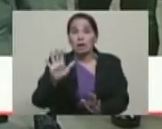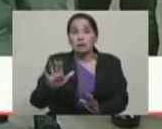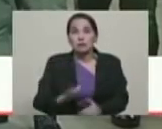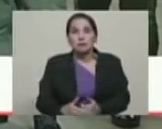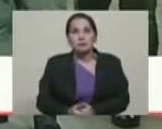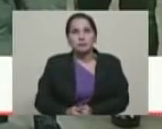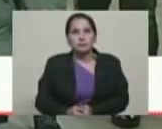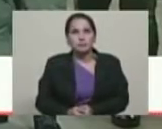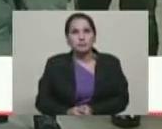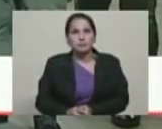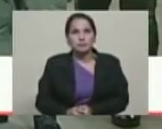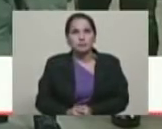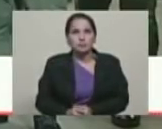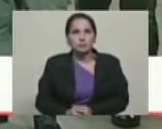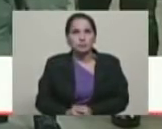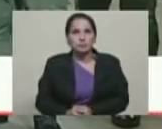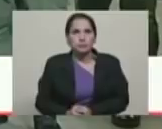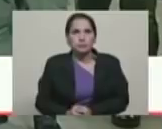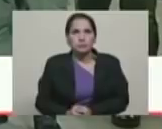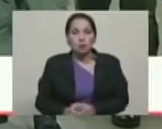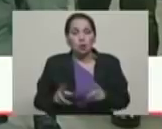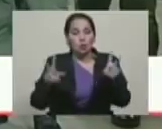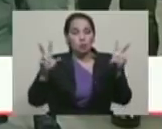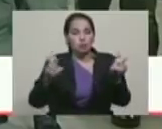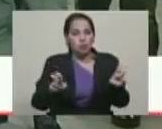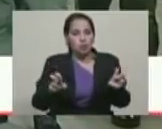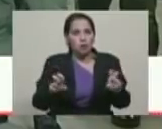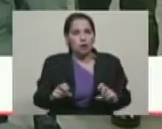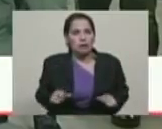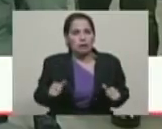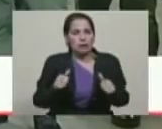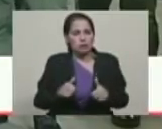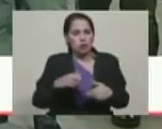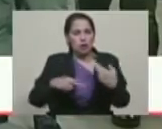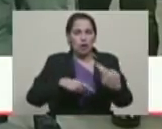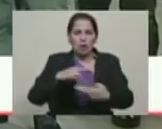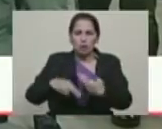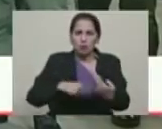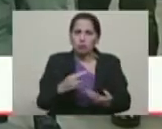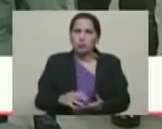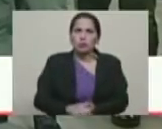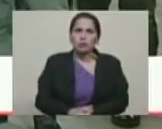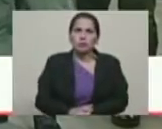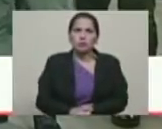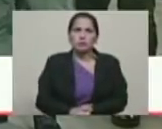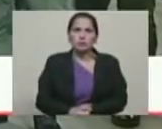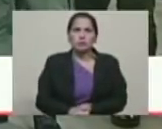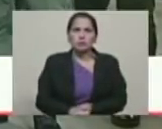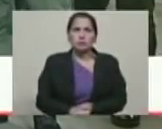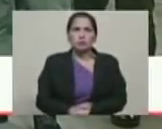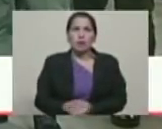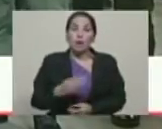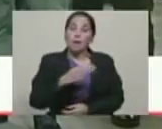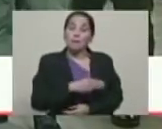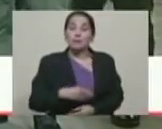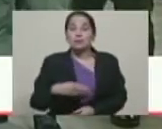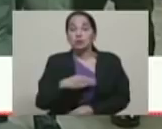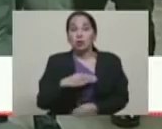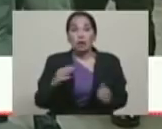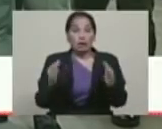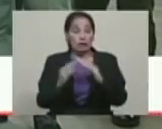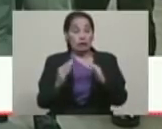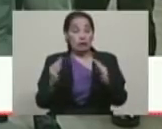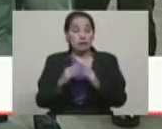las creaciones nuevas de la revolución. El CLAP, el carnet de la patria, la misión hogares de la patria. Es lo nuevo